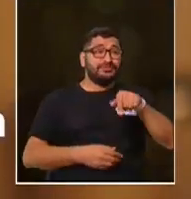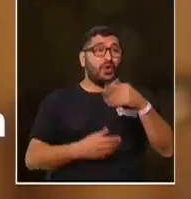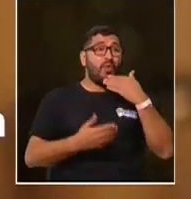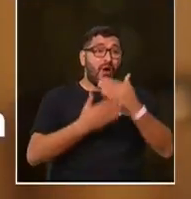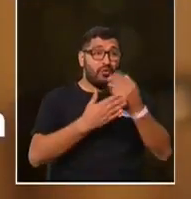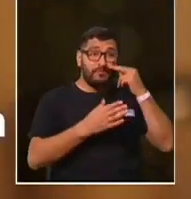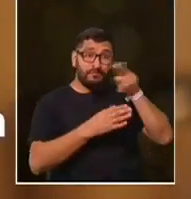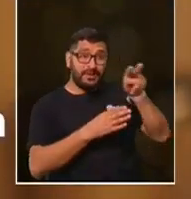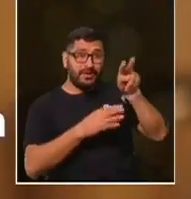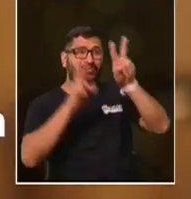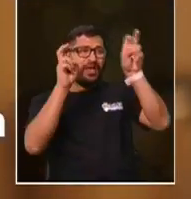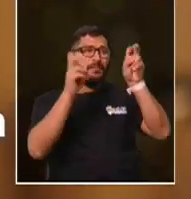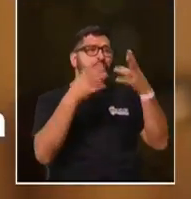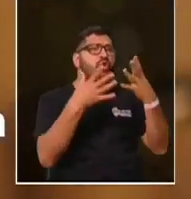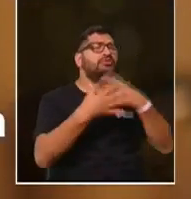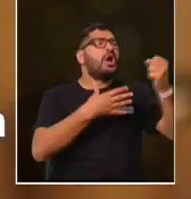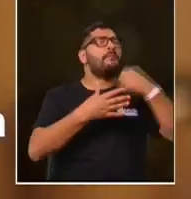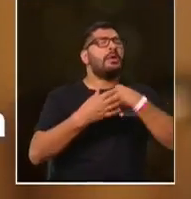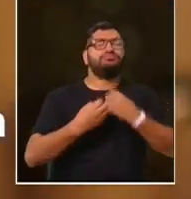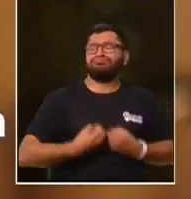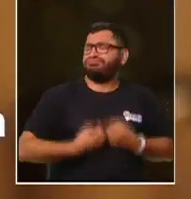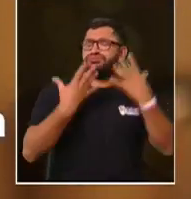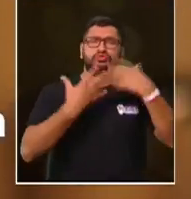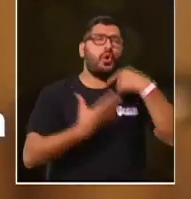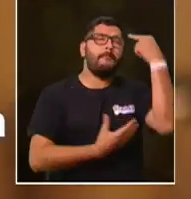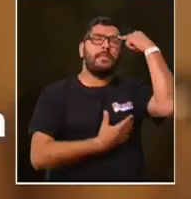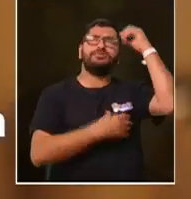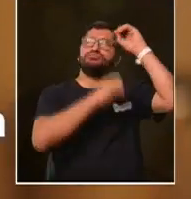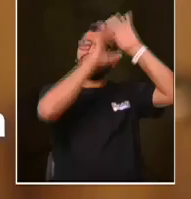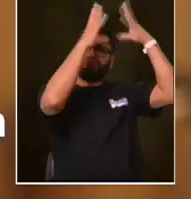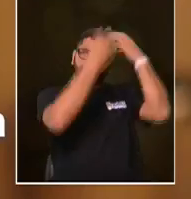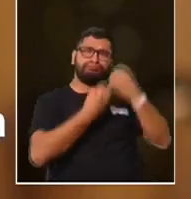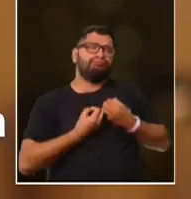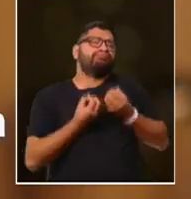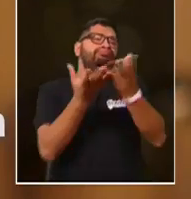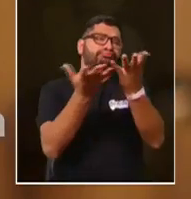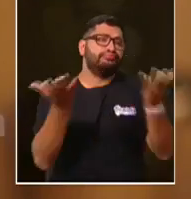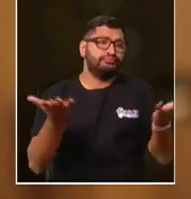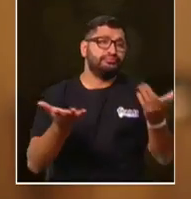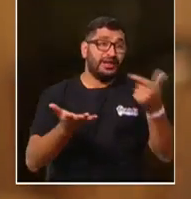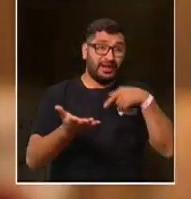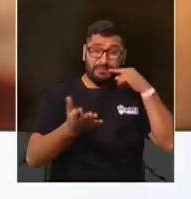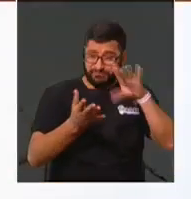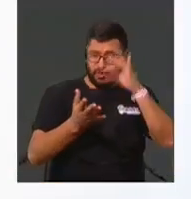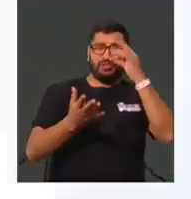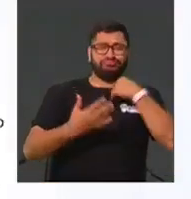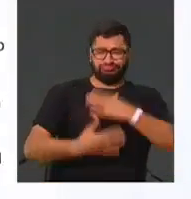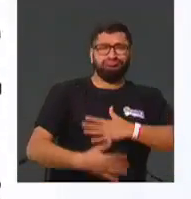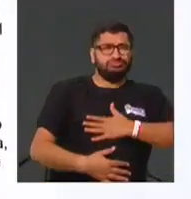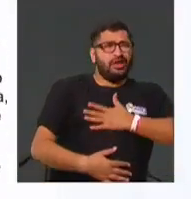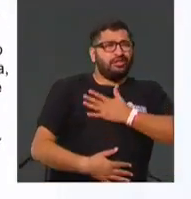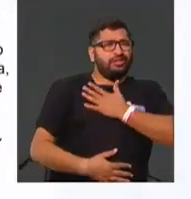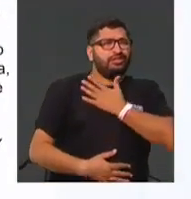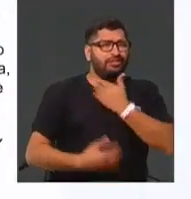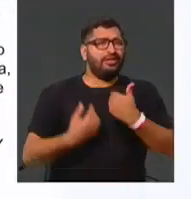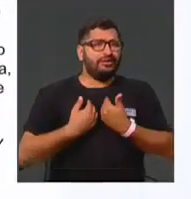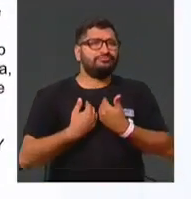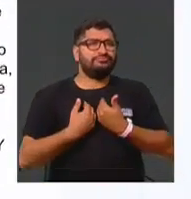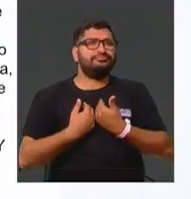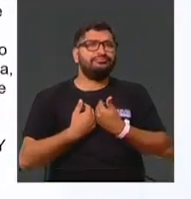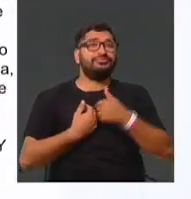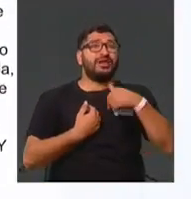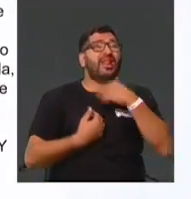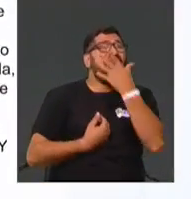el Fer, no sé de dónde sacó ese don para expresar lo que piensa y lo que vive, lo que siente. Qué lindo